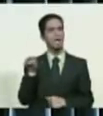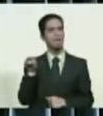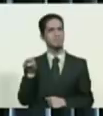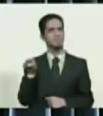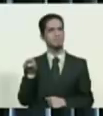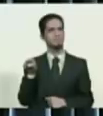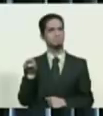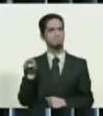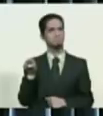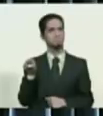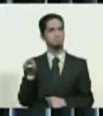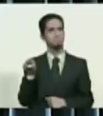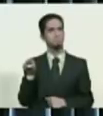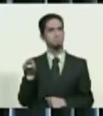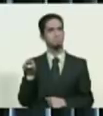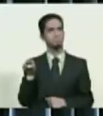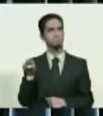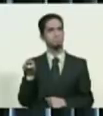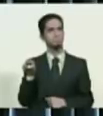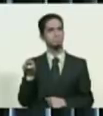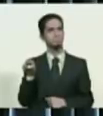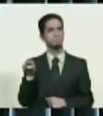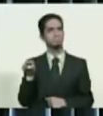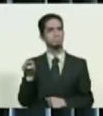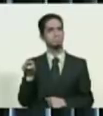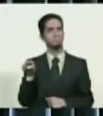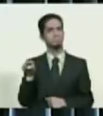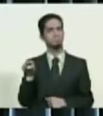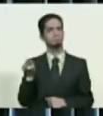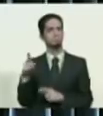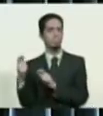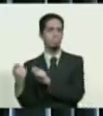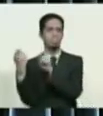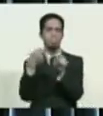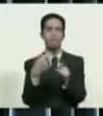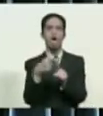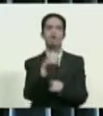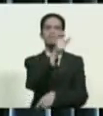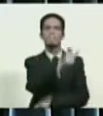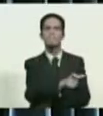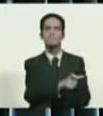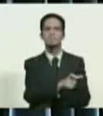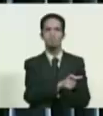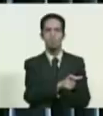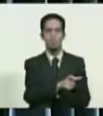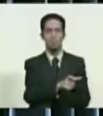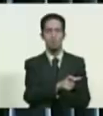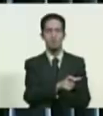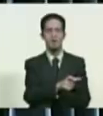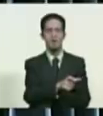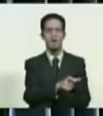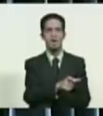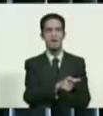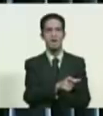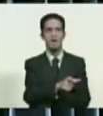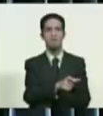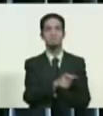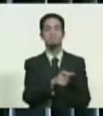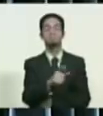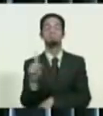logró que alias Bond, que es el jefe operativo del magnicidio en grado de frustración,